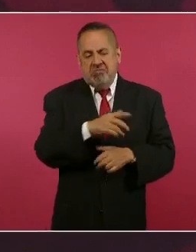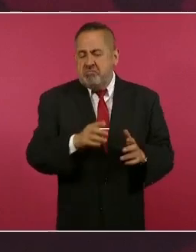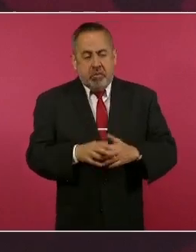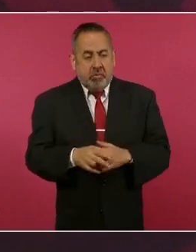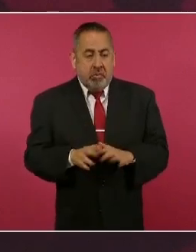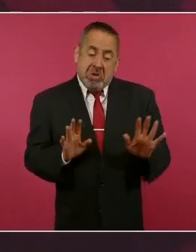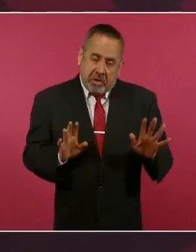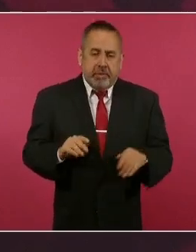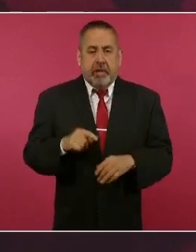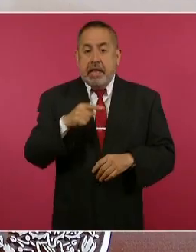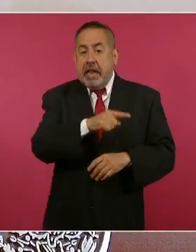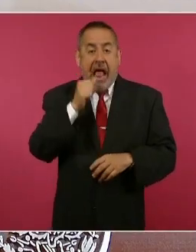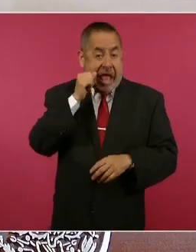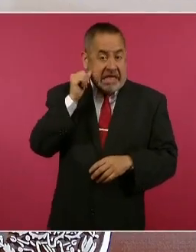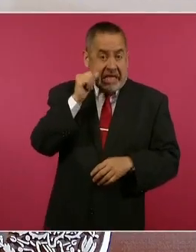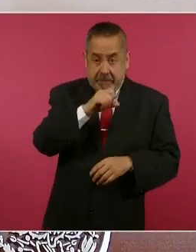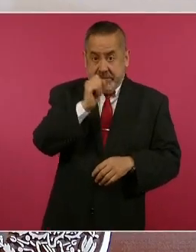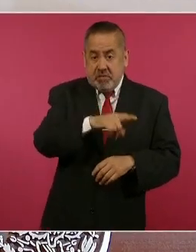condenó el hecho,